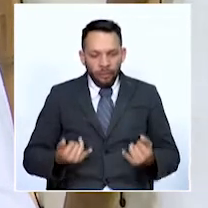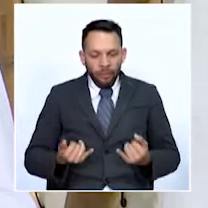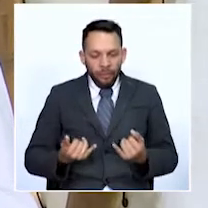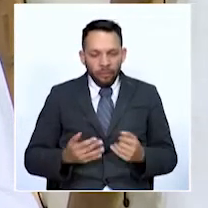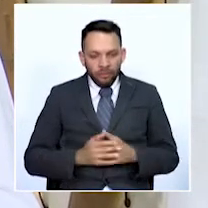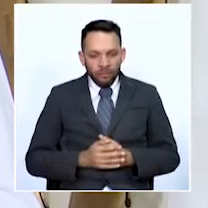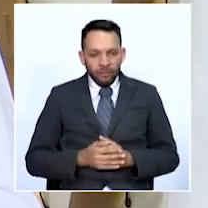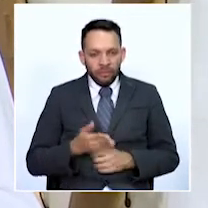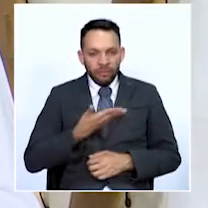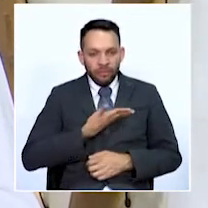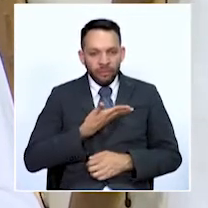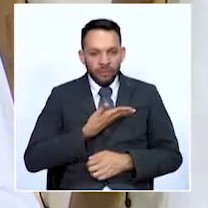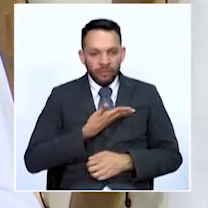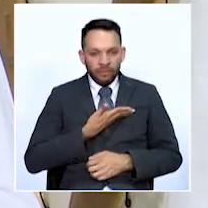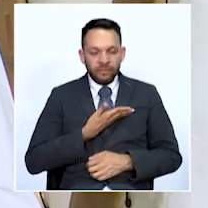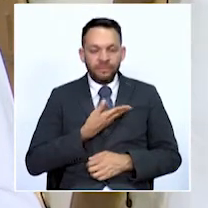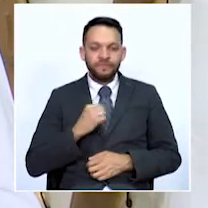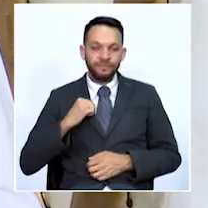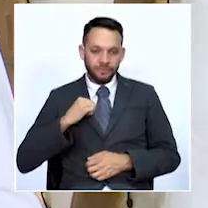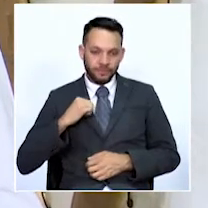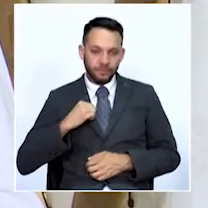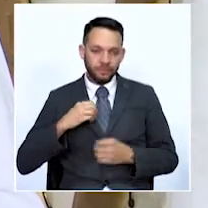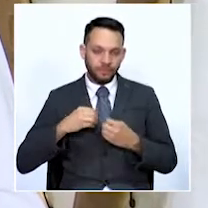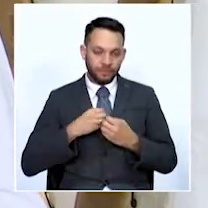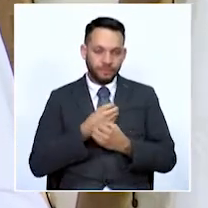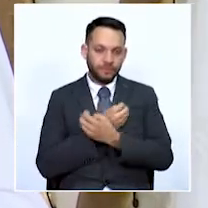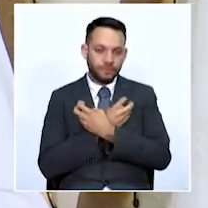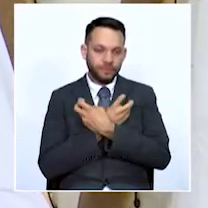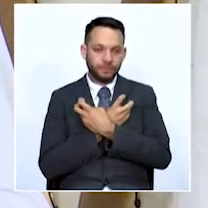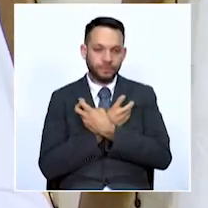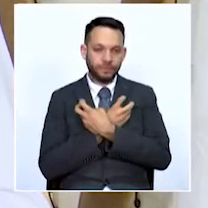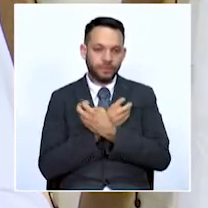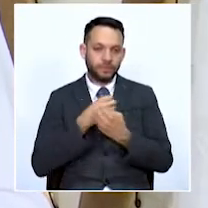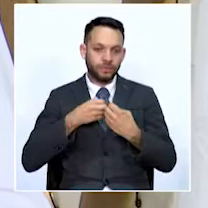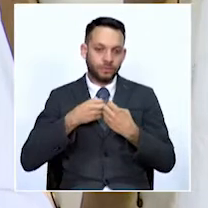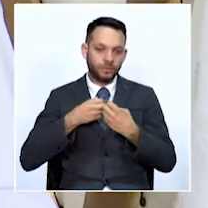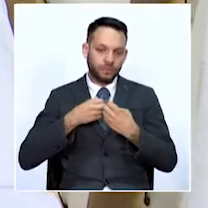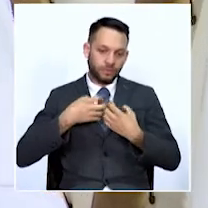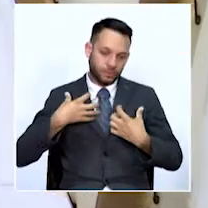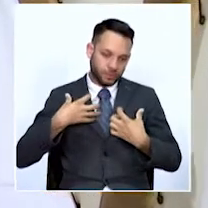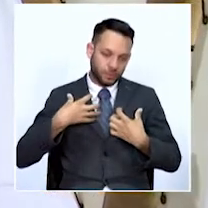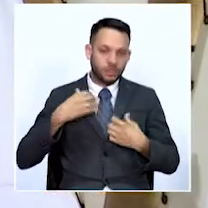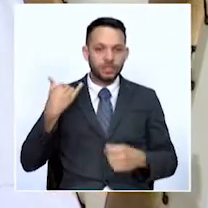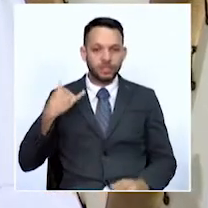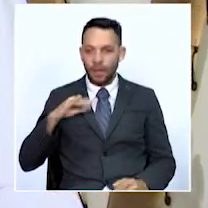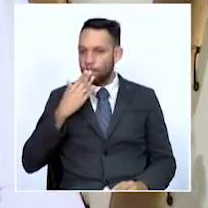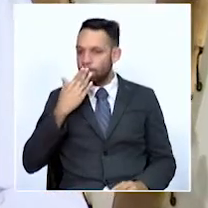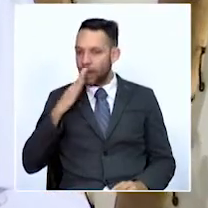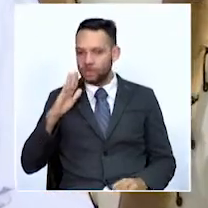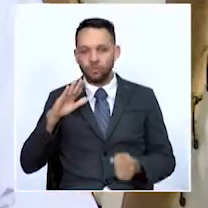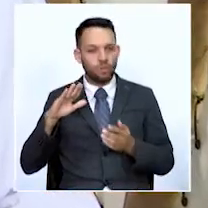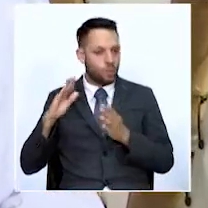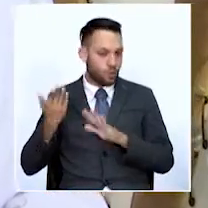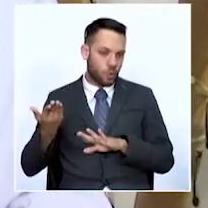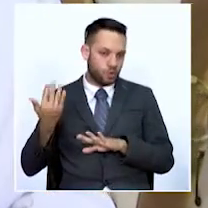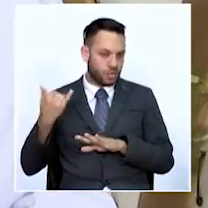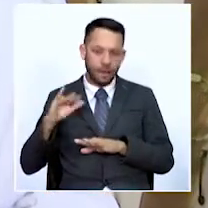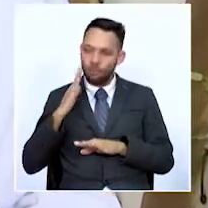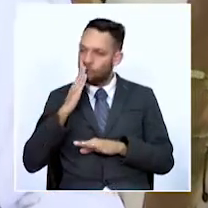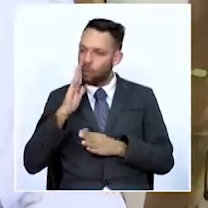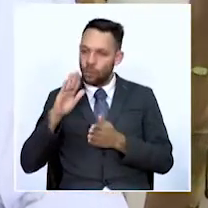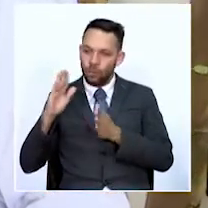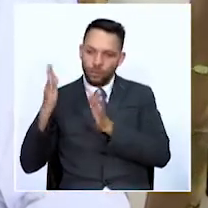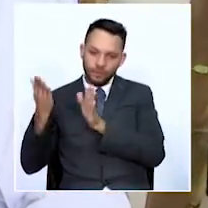sufría de artritis y pues ella ya falleció y pues uno